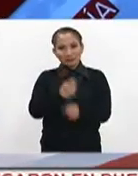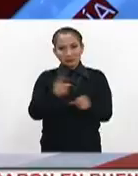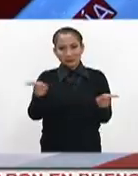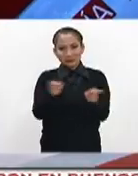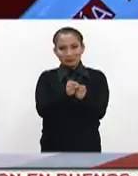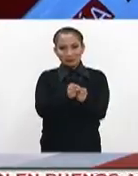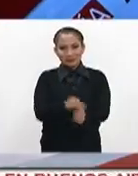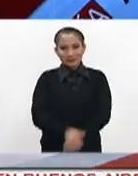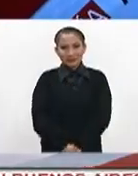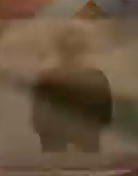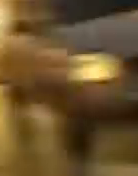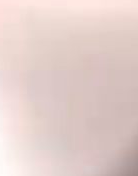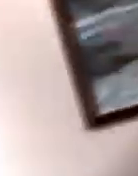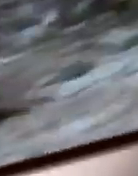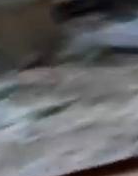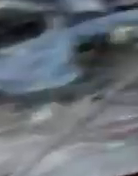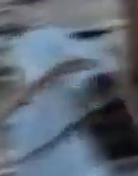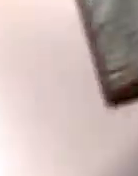primer resumen.